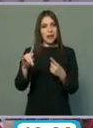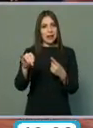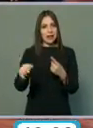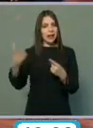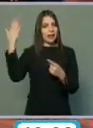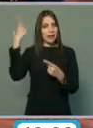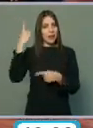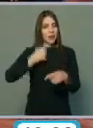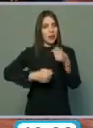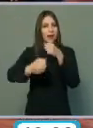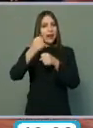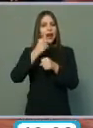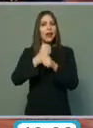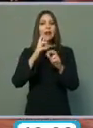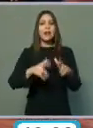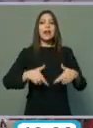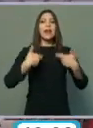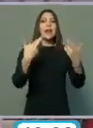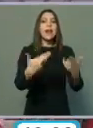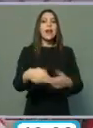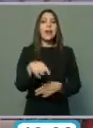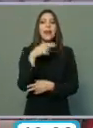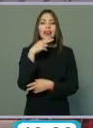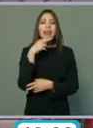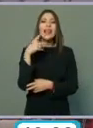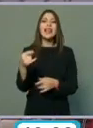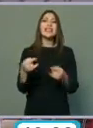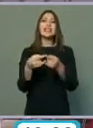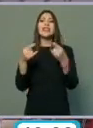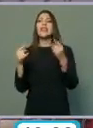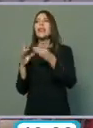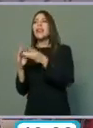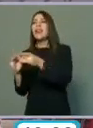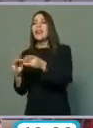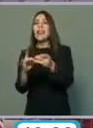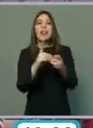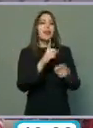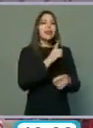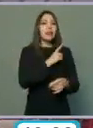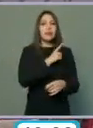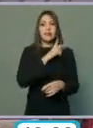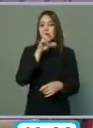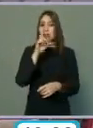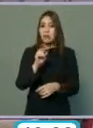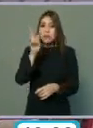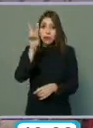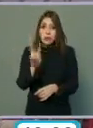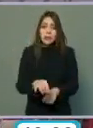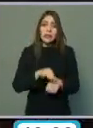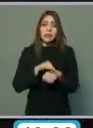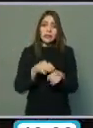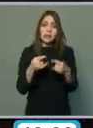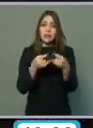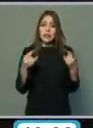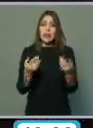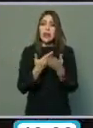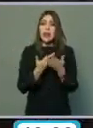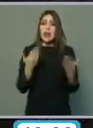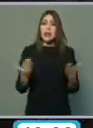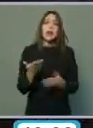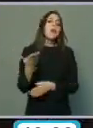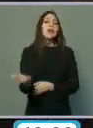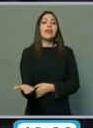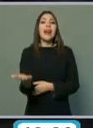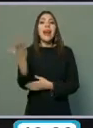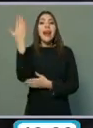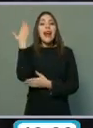Navidad. No son leyendas urbanas, no son caprichos de animalistas. Sí existe. Y hoy Martín se encuentra buscando